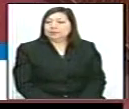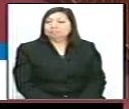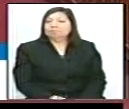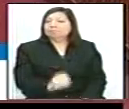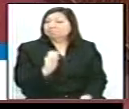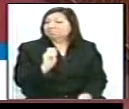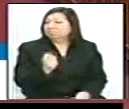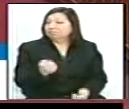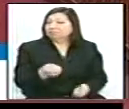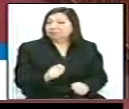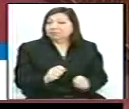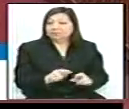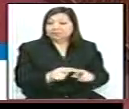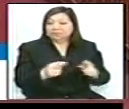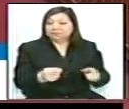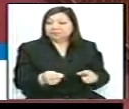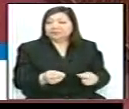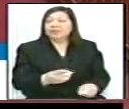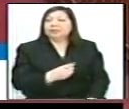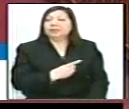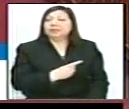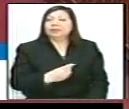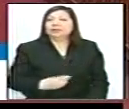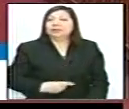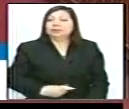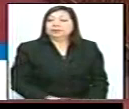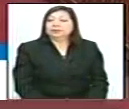Moción de censura a la mesa directiva.